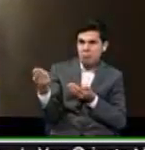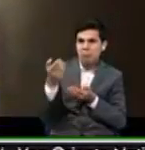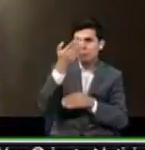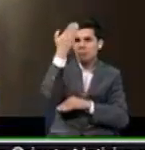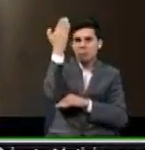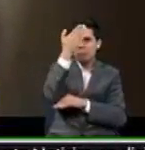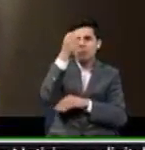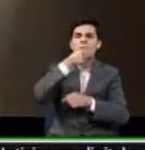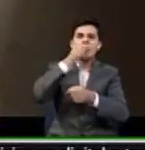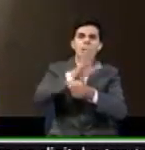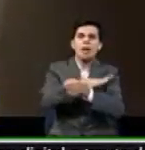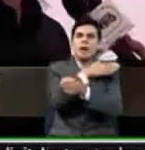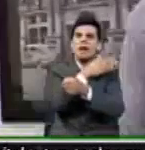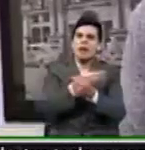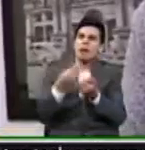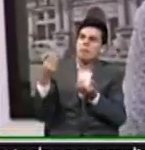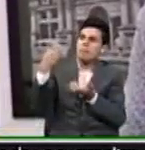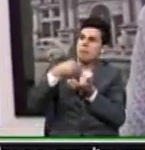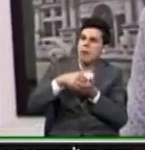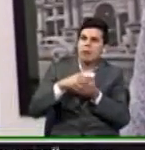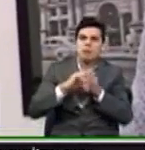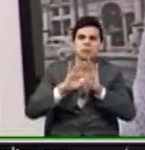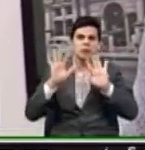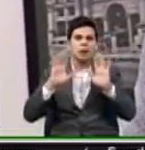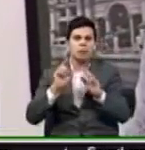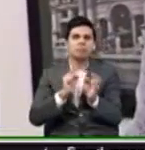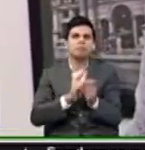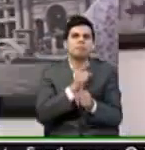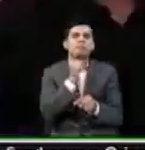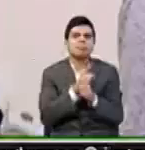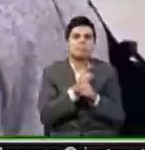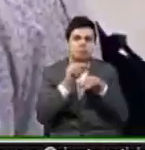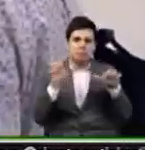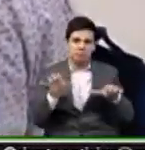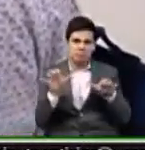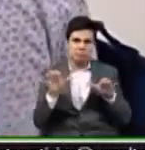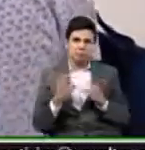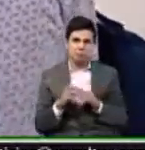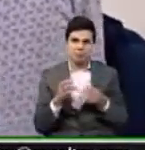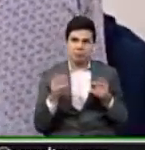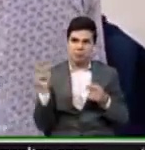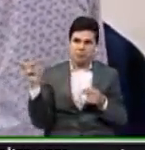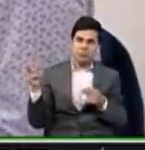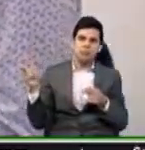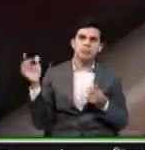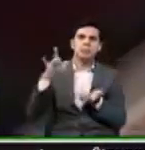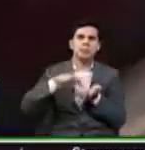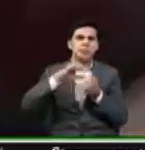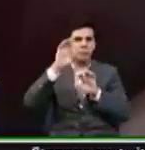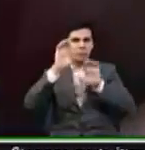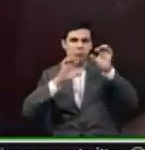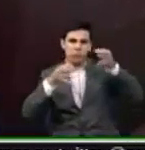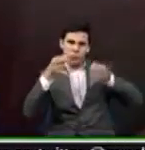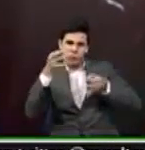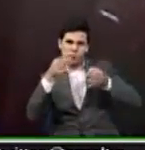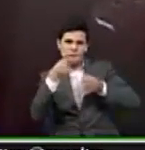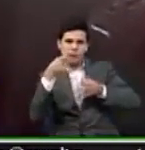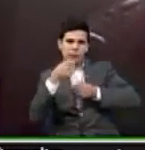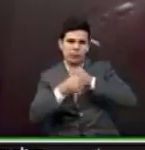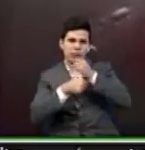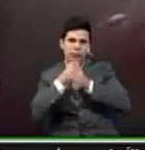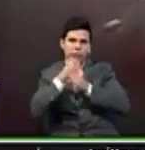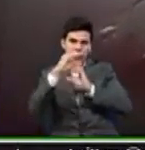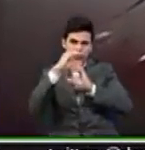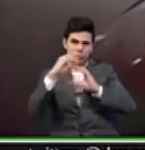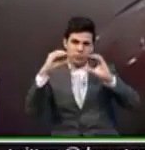¿sí? Y lo hicimos y lo llevamos a cabo. Actualmente fue curador de la exposición 100 años de la Cámara de Comercio de